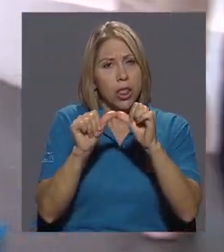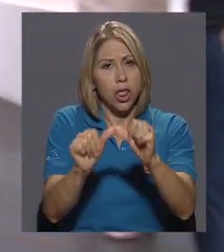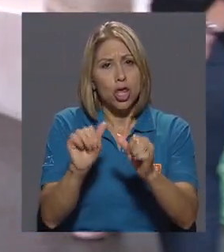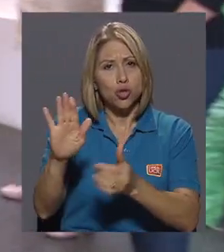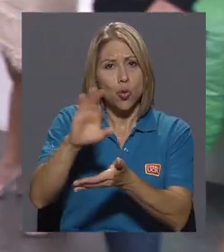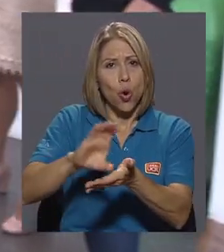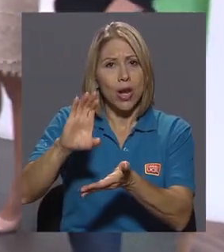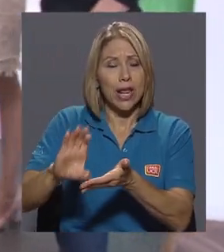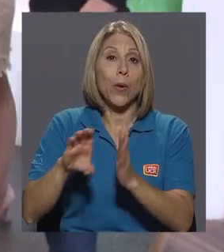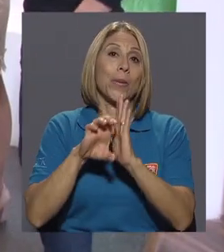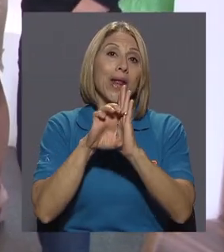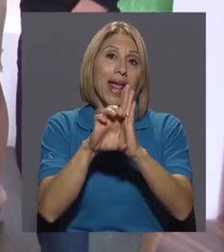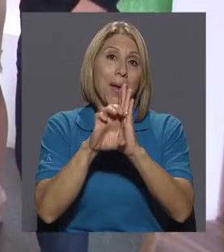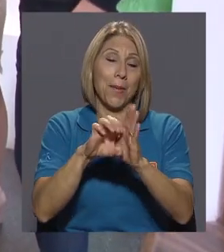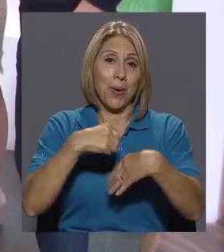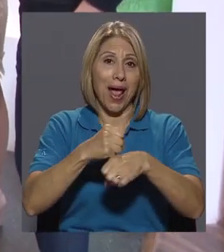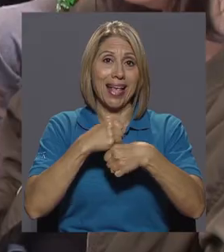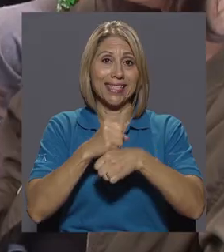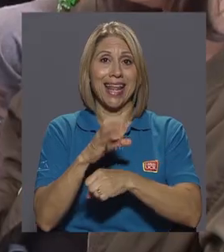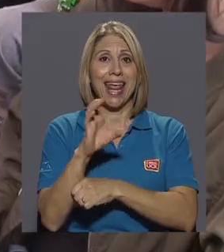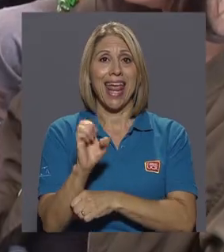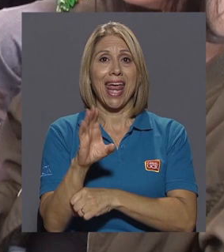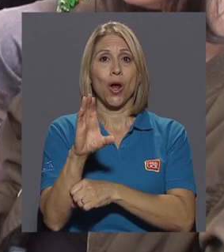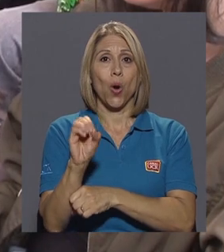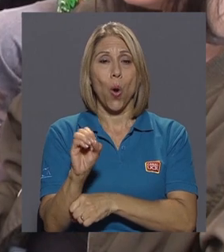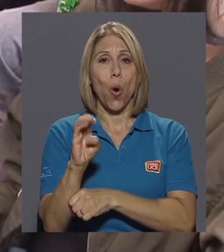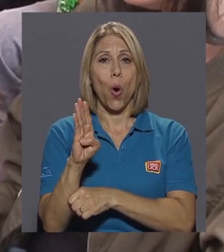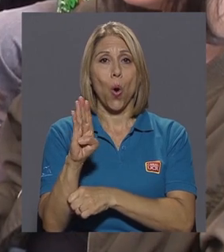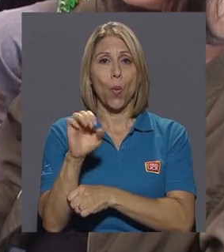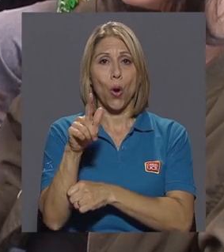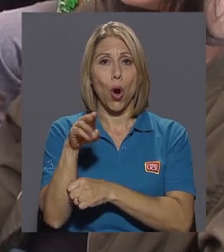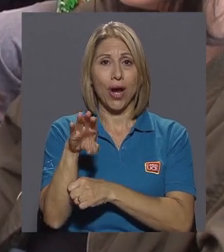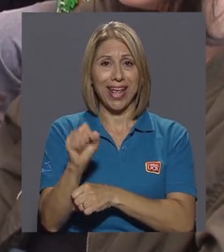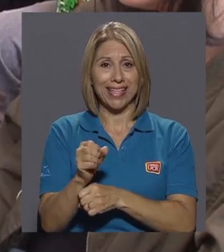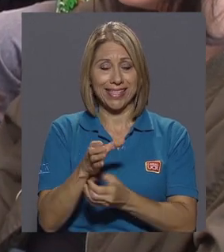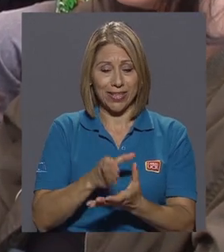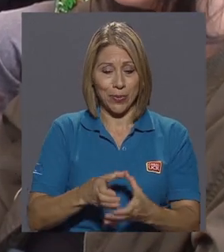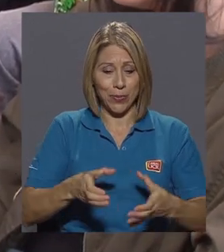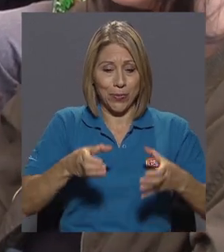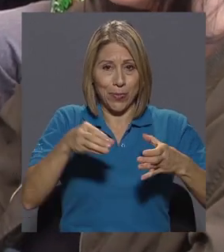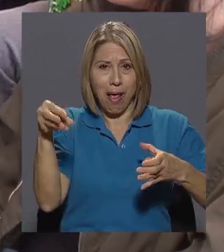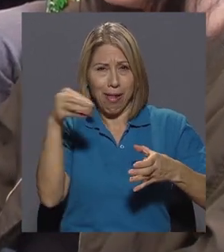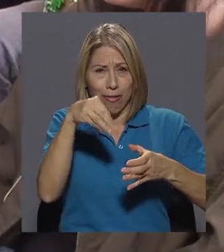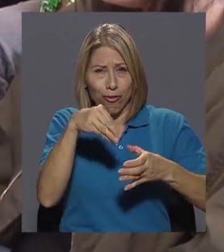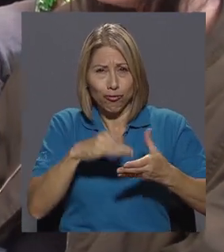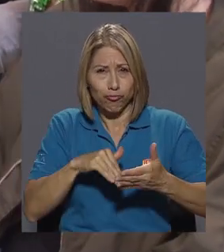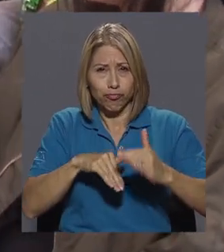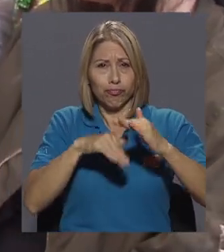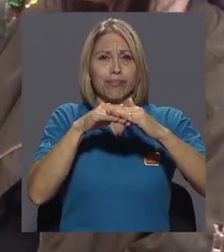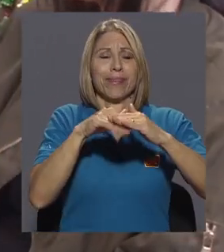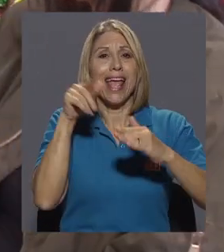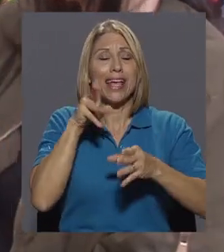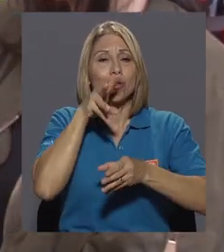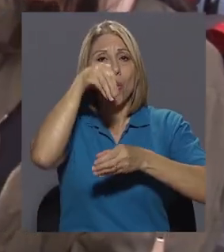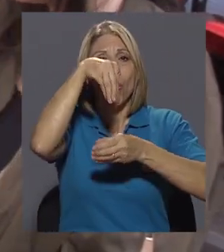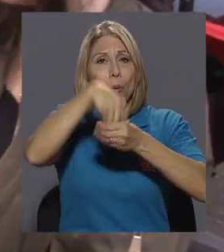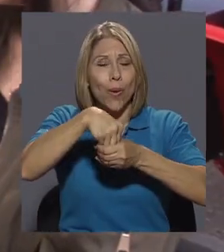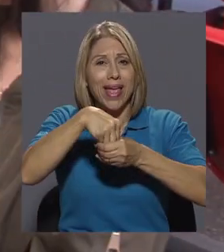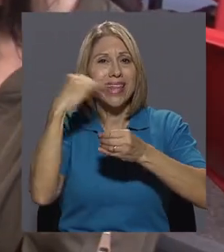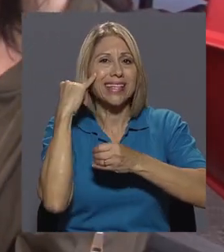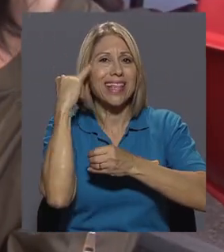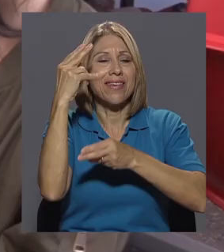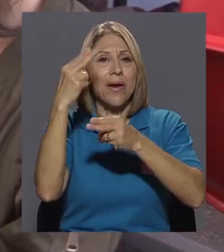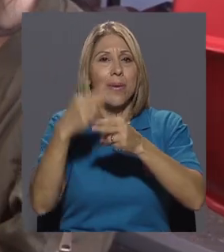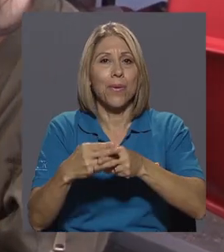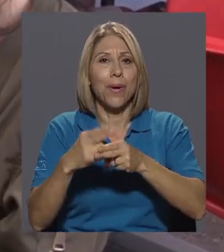entre ellas la construcción de ecobloques. Este taller forma parte de la iniciativa EPSI Verde,